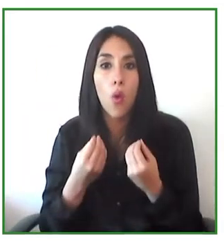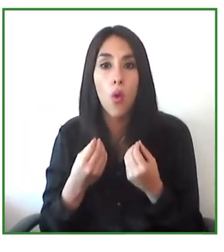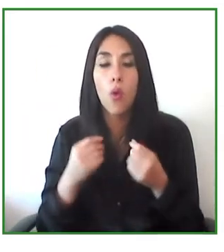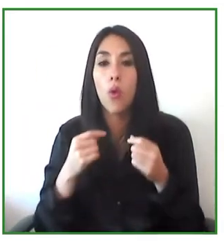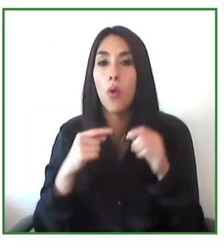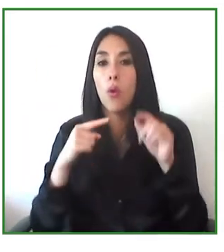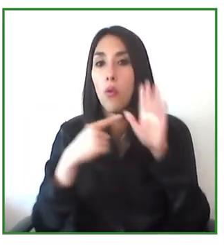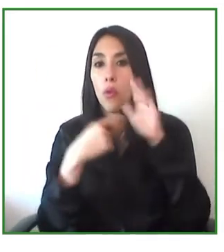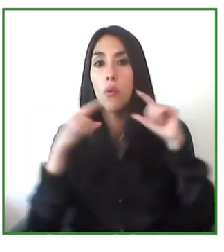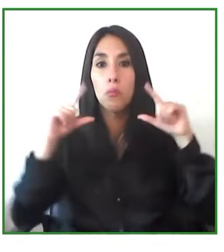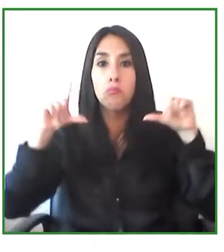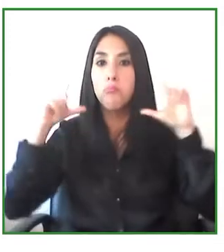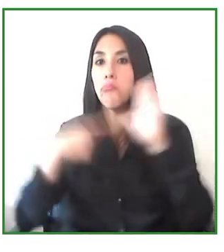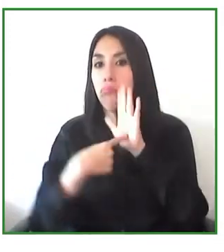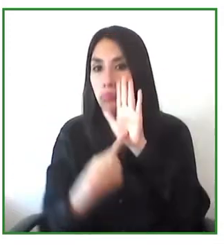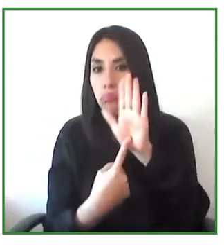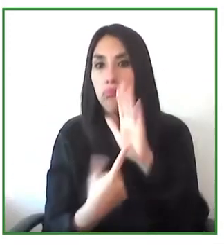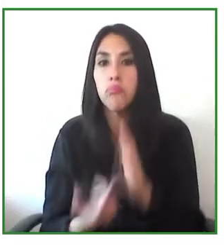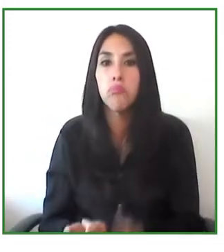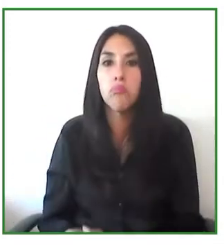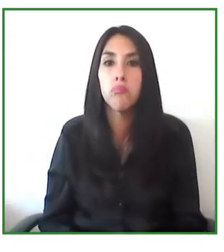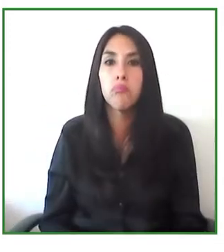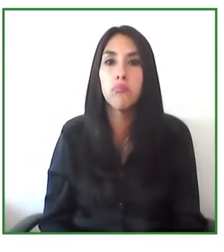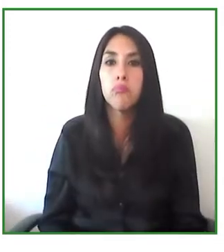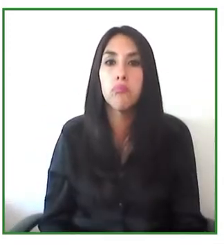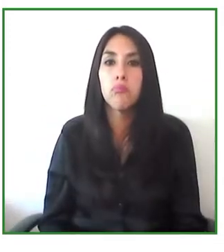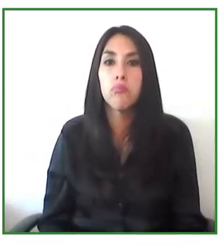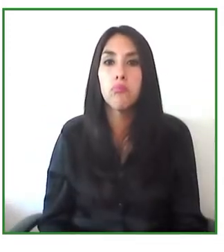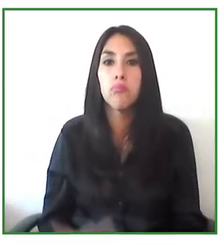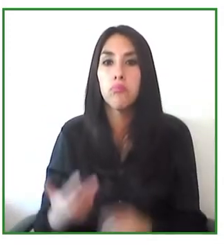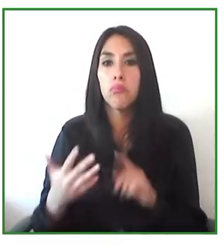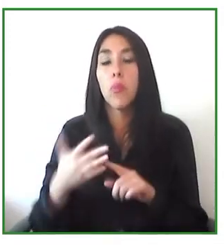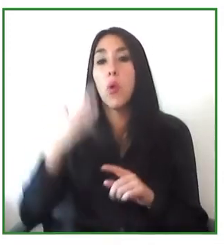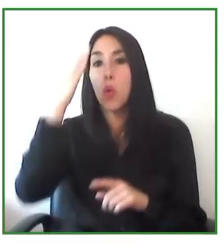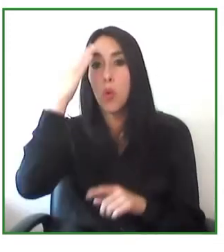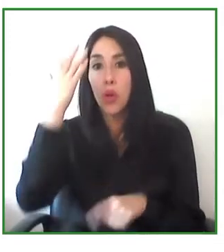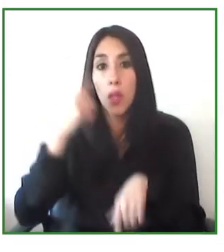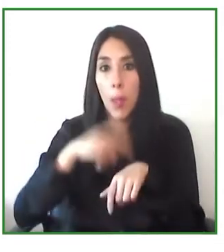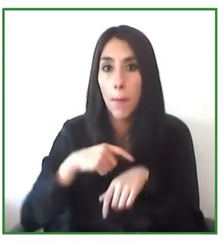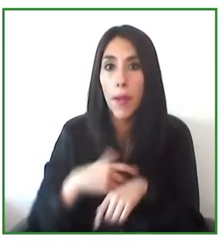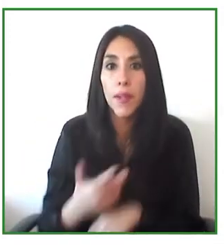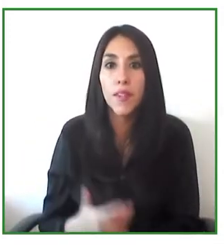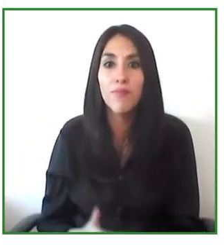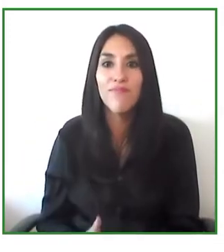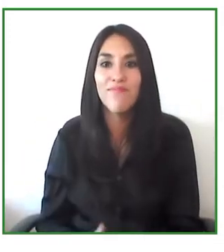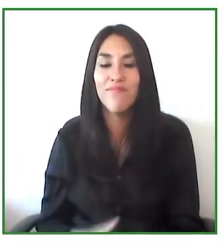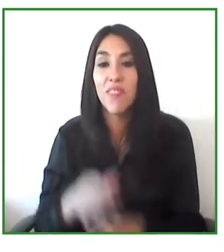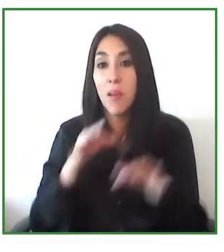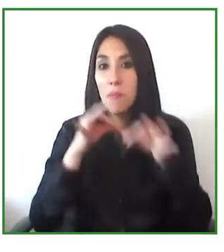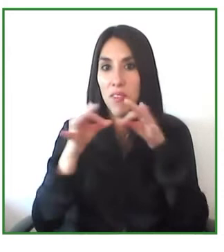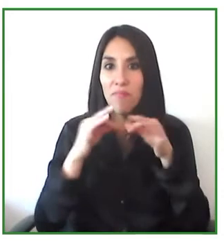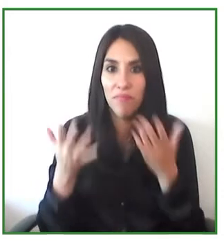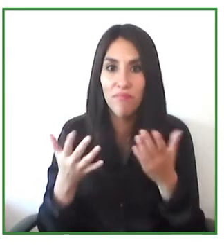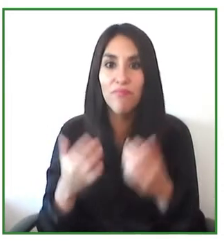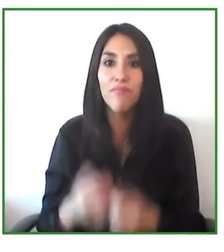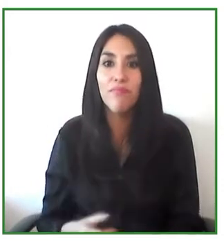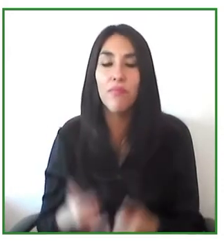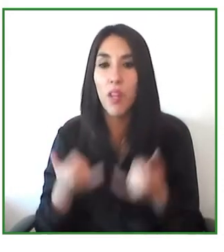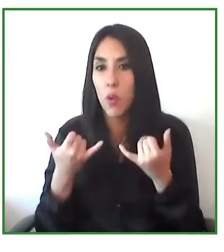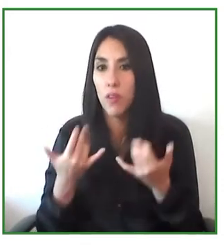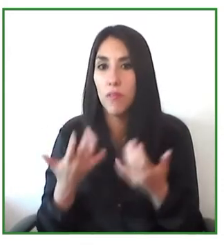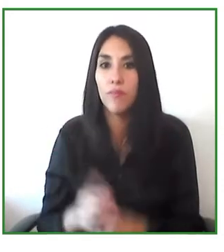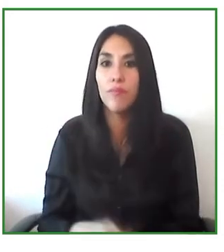se han podido cumplir, qué nos podría compartir, qué nos puedes compartir, William, respecto a esta